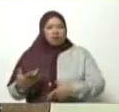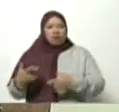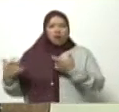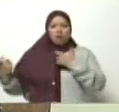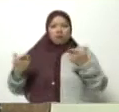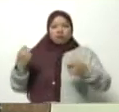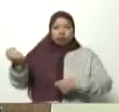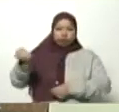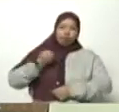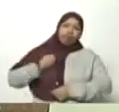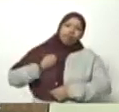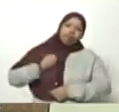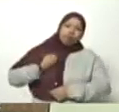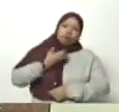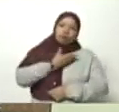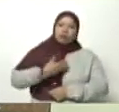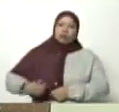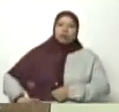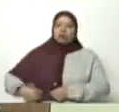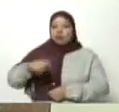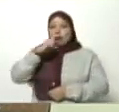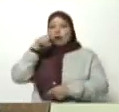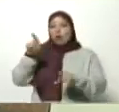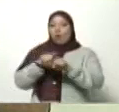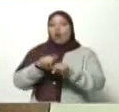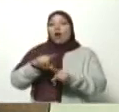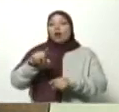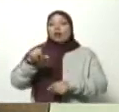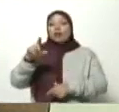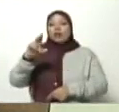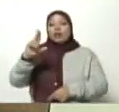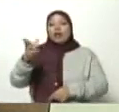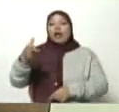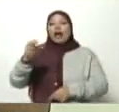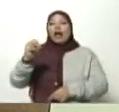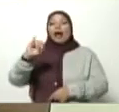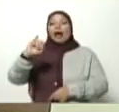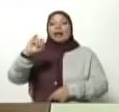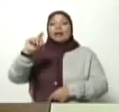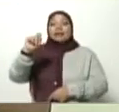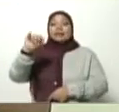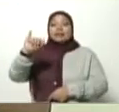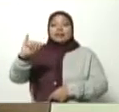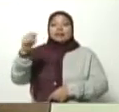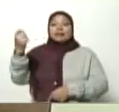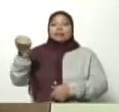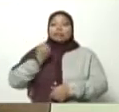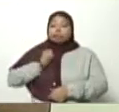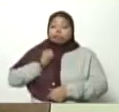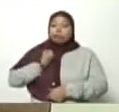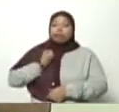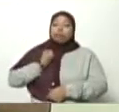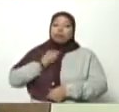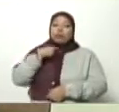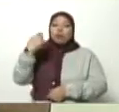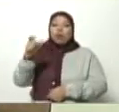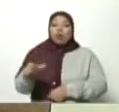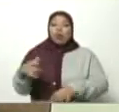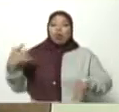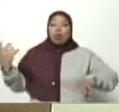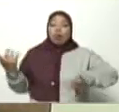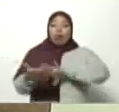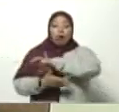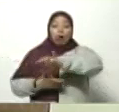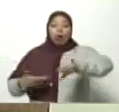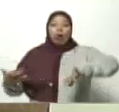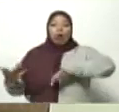de presidentes. Fíjate cómo está Haití. Asesinaron al presidente de Haití y ahí está Haití convulsionada. Y Estados